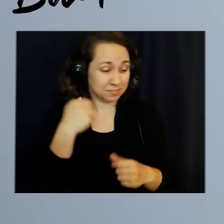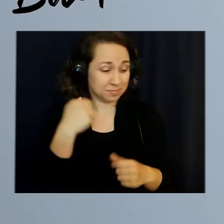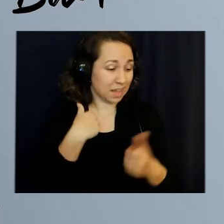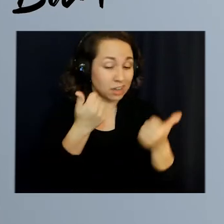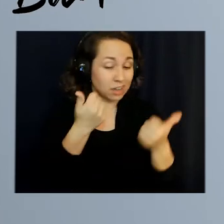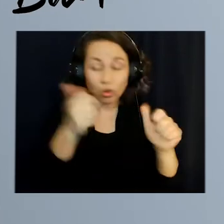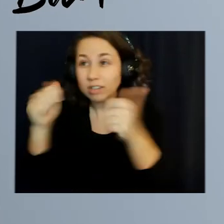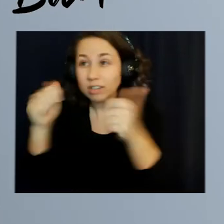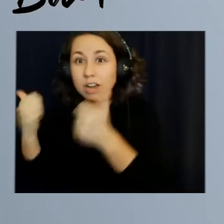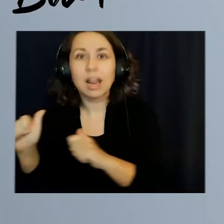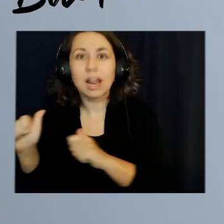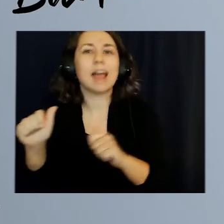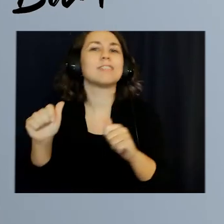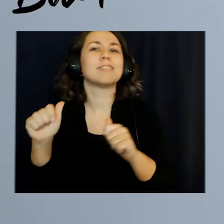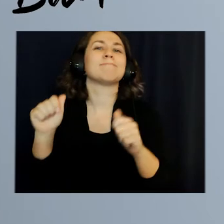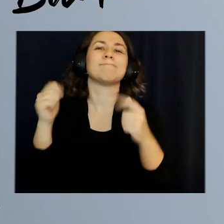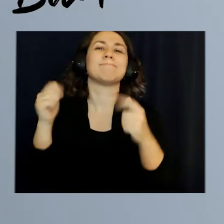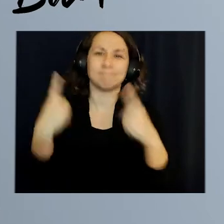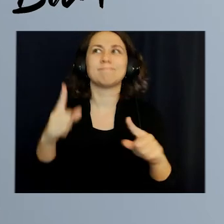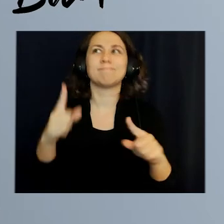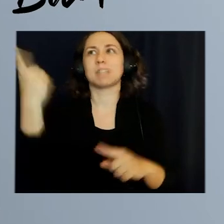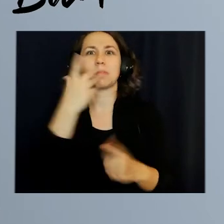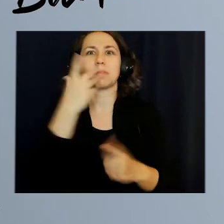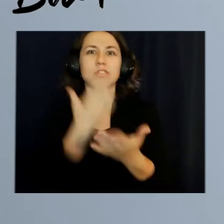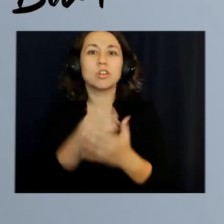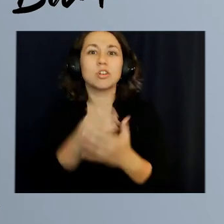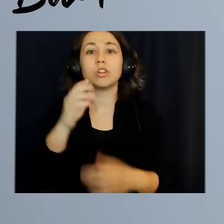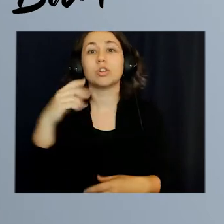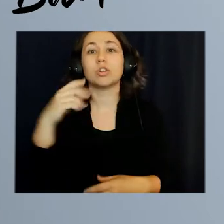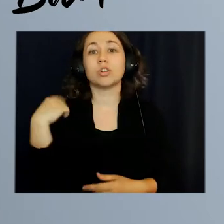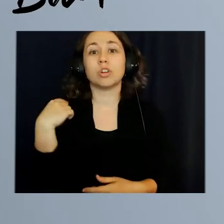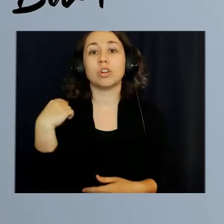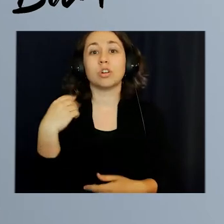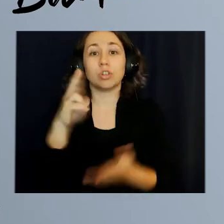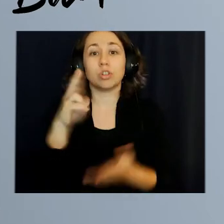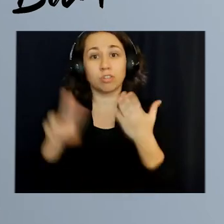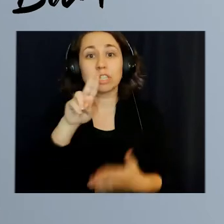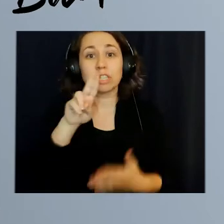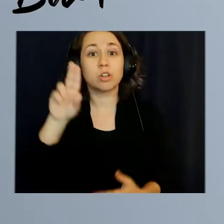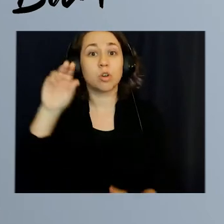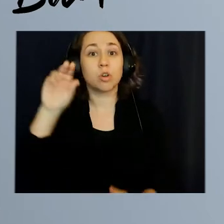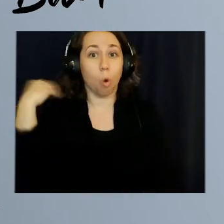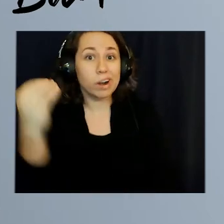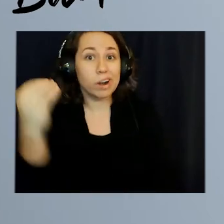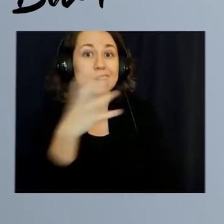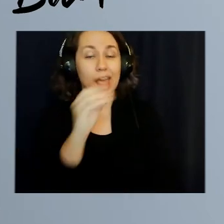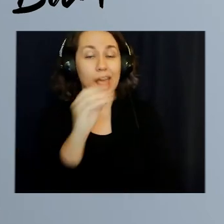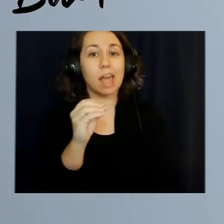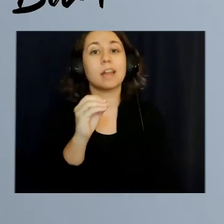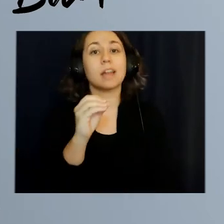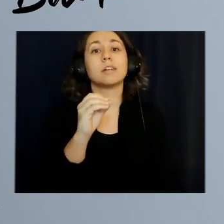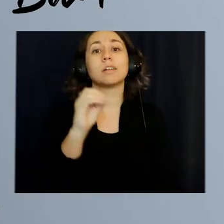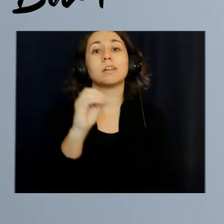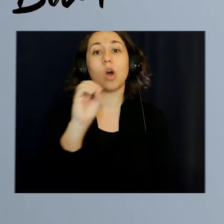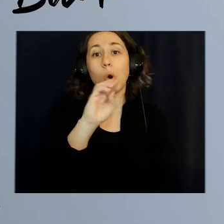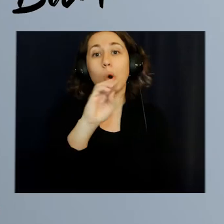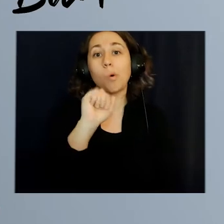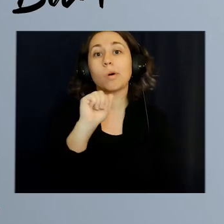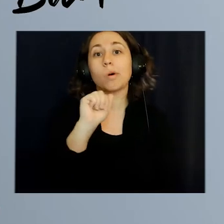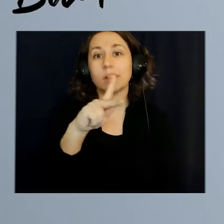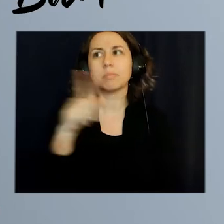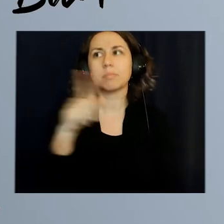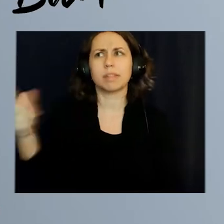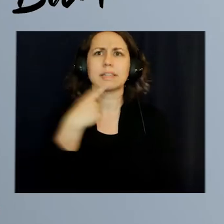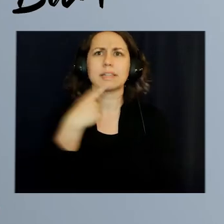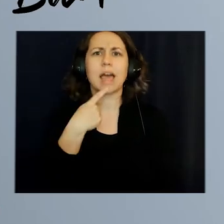en mi último año, al jugar a la Universidad de Georgia, dejé los tenis en la etapa más alta. Es como la Serie Mundial. Todo